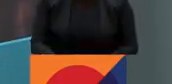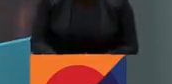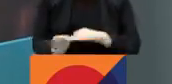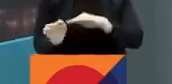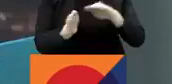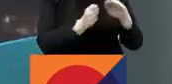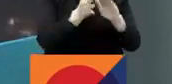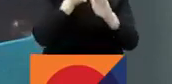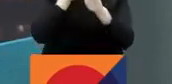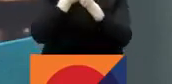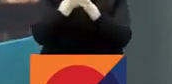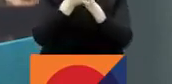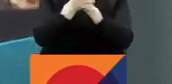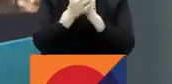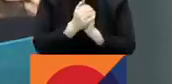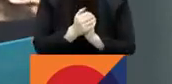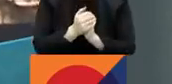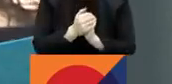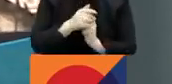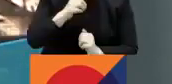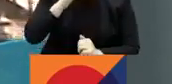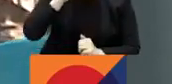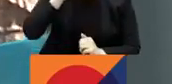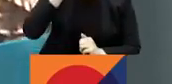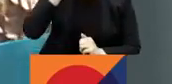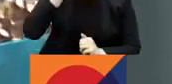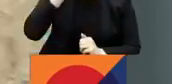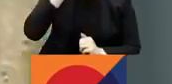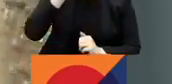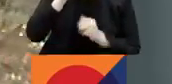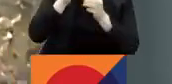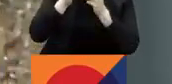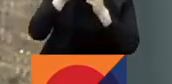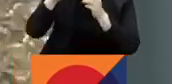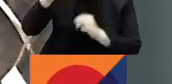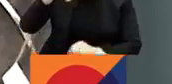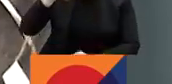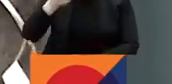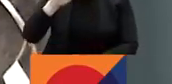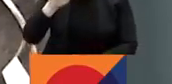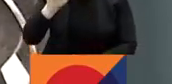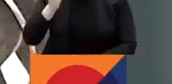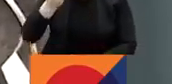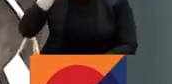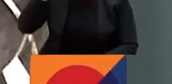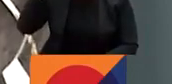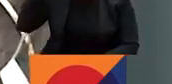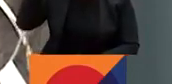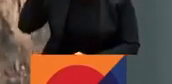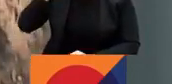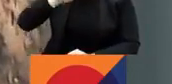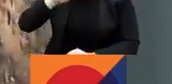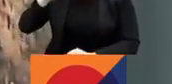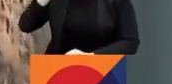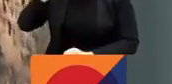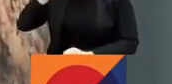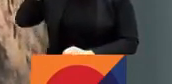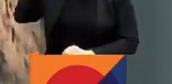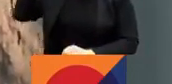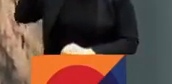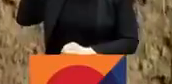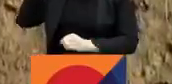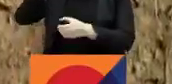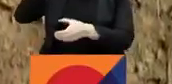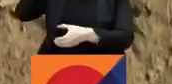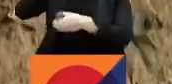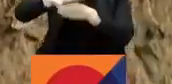la recuperación de cuerpos de la tragedia de la mina en Neira Caldas. Tras 22 días de la inundación en el socavón, las